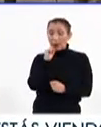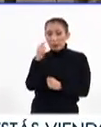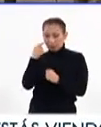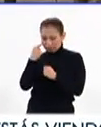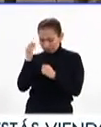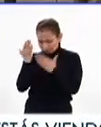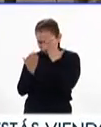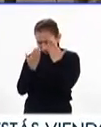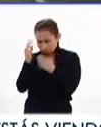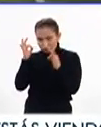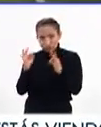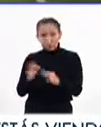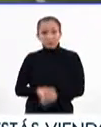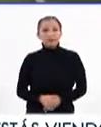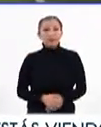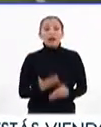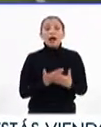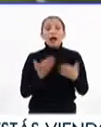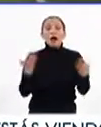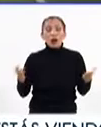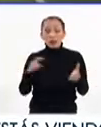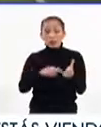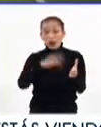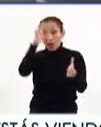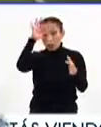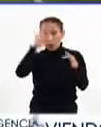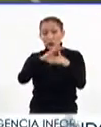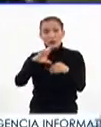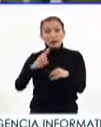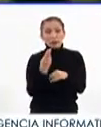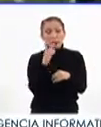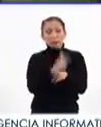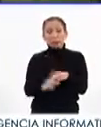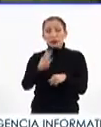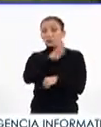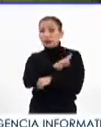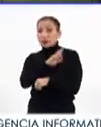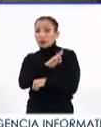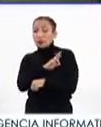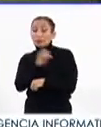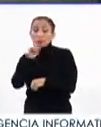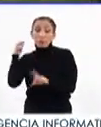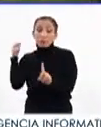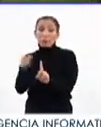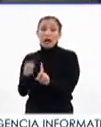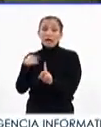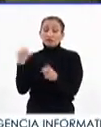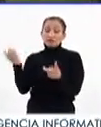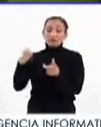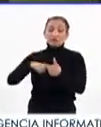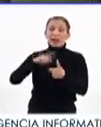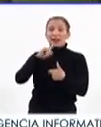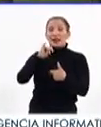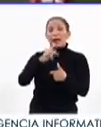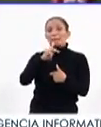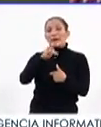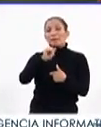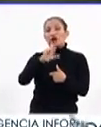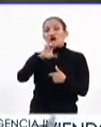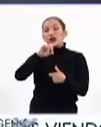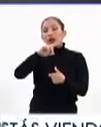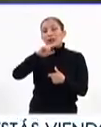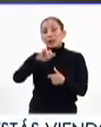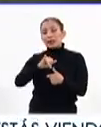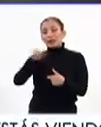mucho académicamente. Hasta ahora han firmado acuerdos con universidades públicas y particulares, principalmente las integradas a la Liga Premier de CONADEIP,